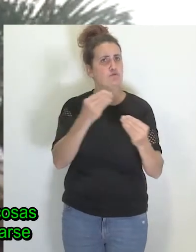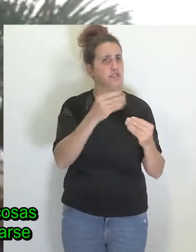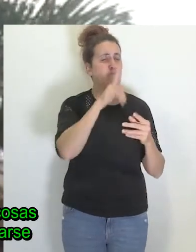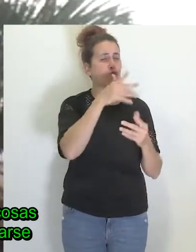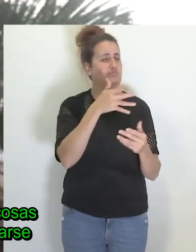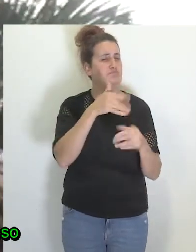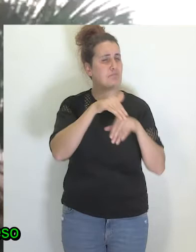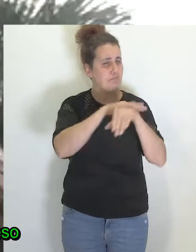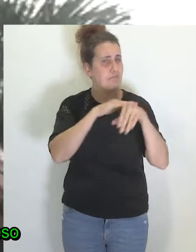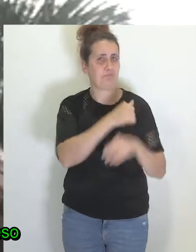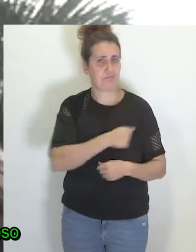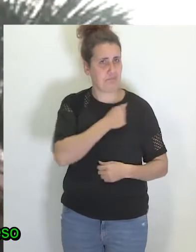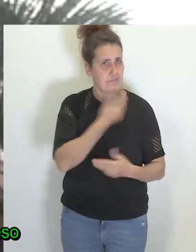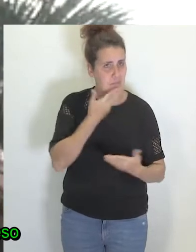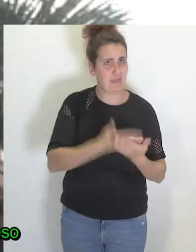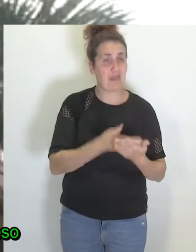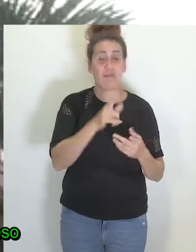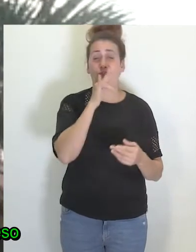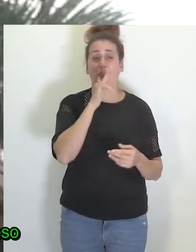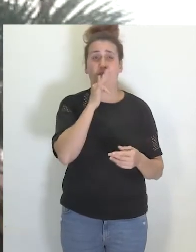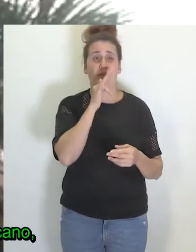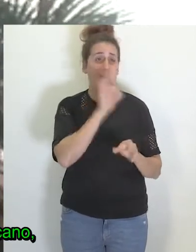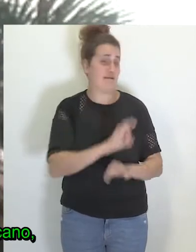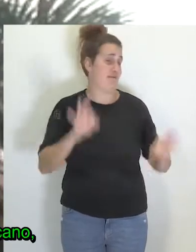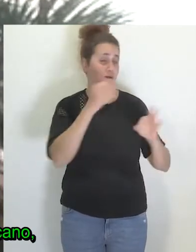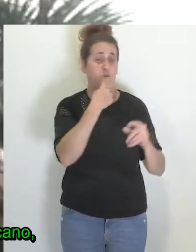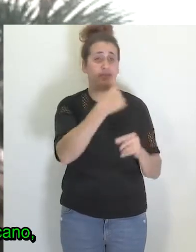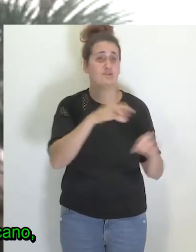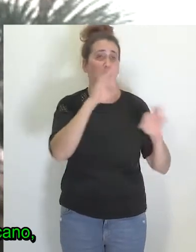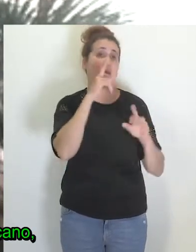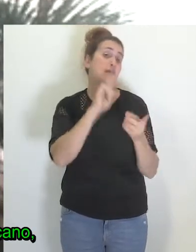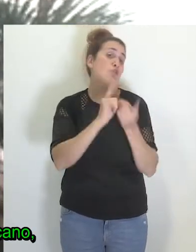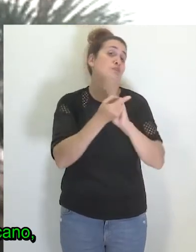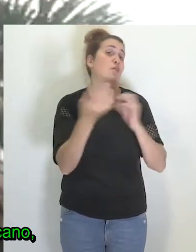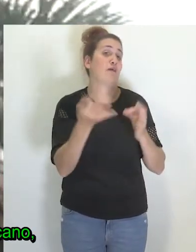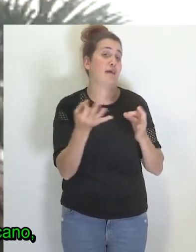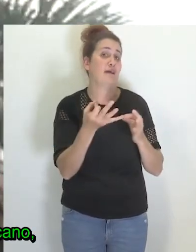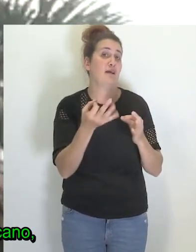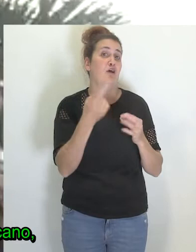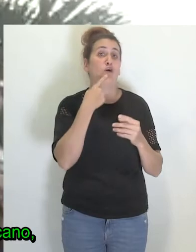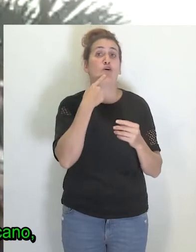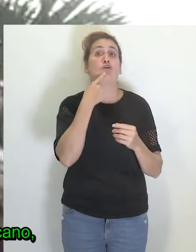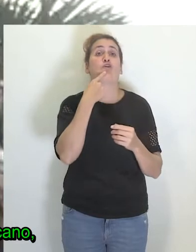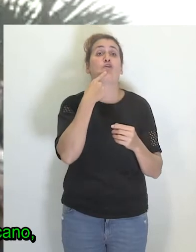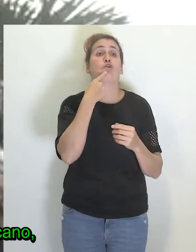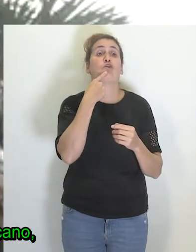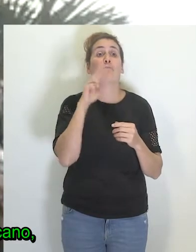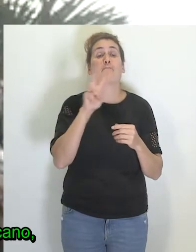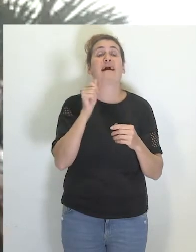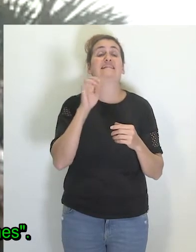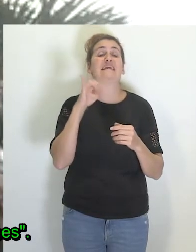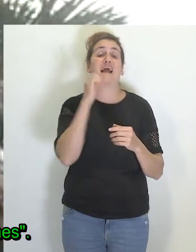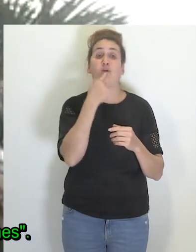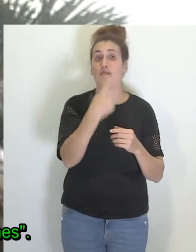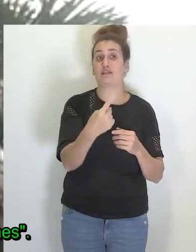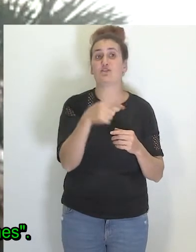que disculparse, y no, todavía no ha pasado eso, y por el contrario, pues, lo que han dicho desde el